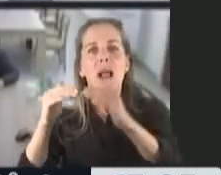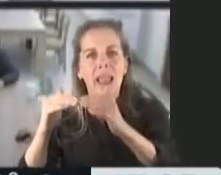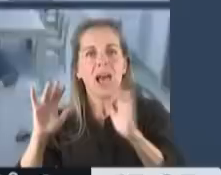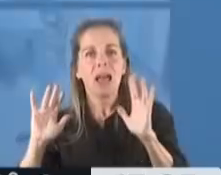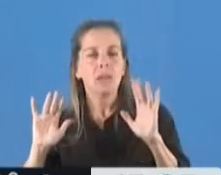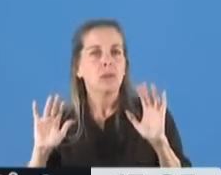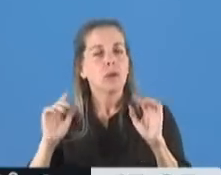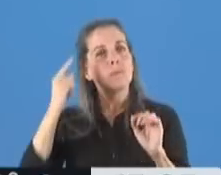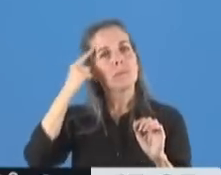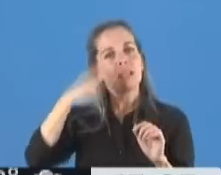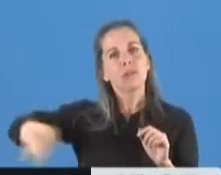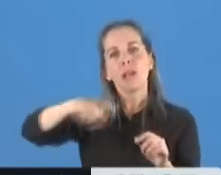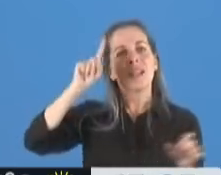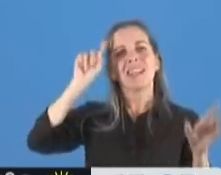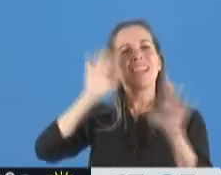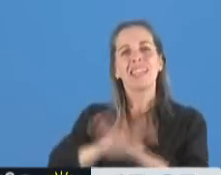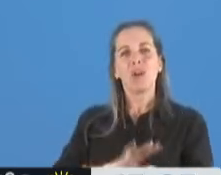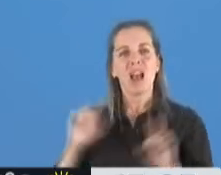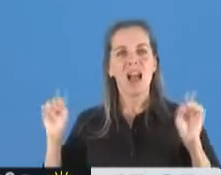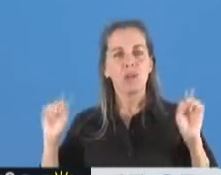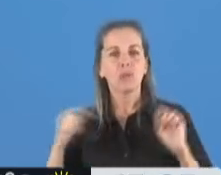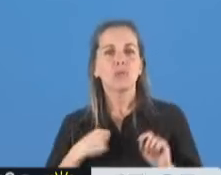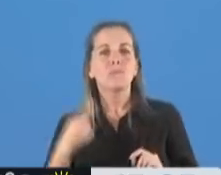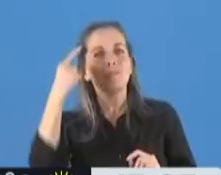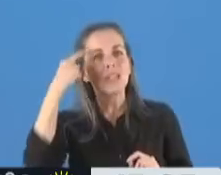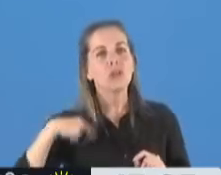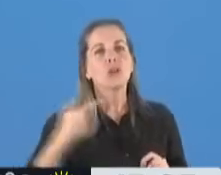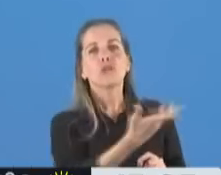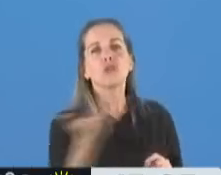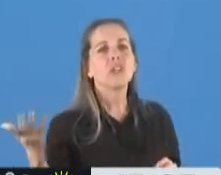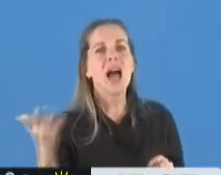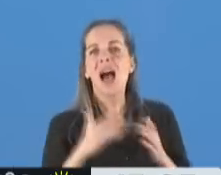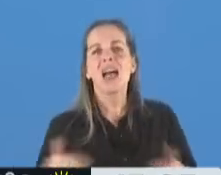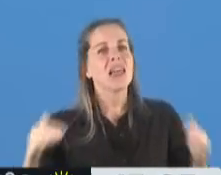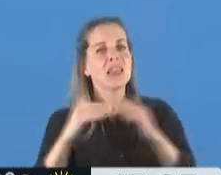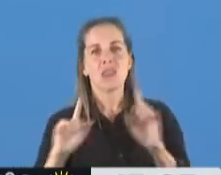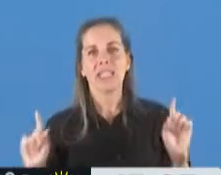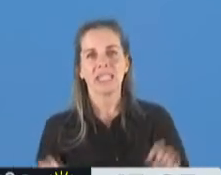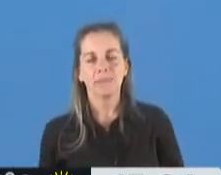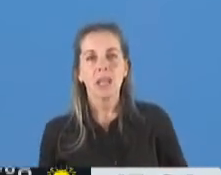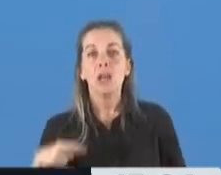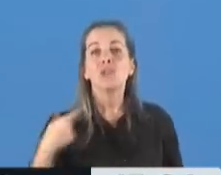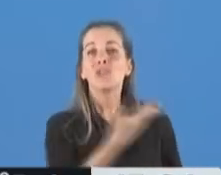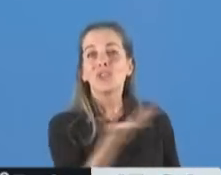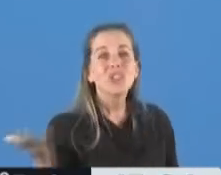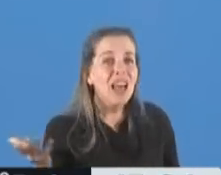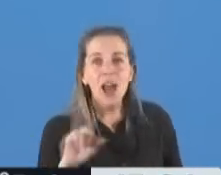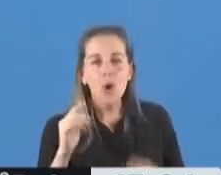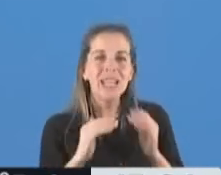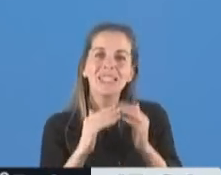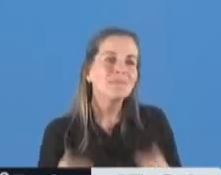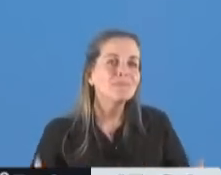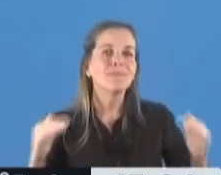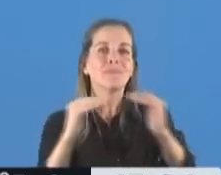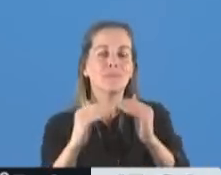porque no siento que estamos viviendo en una sociedad justa. La sociedad es injusta porque